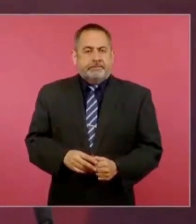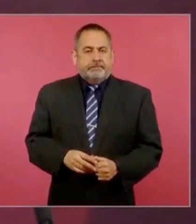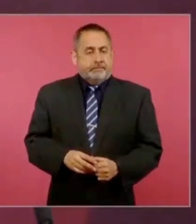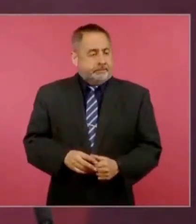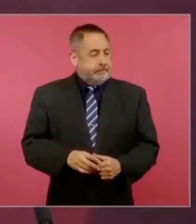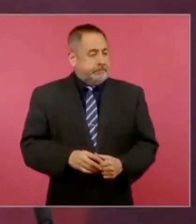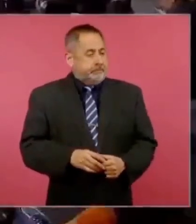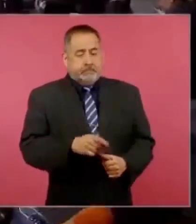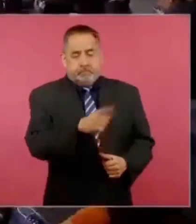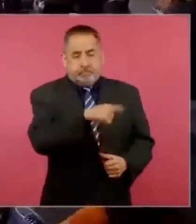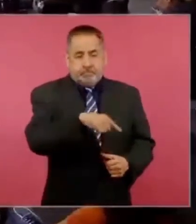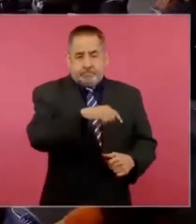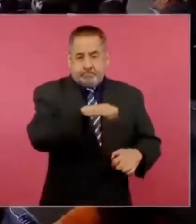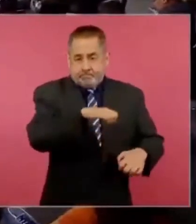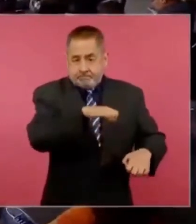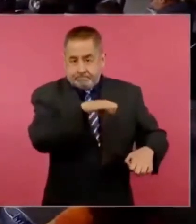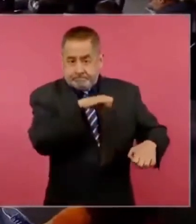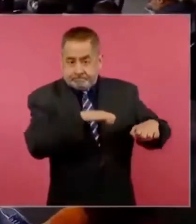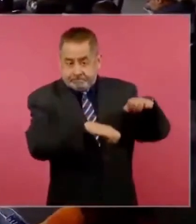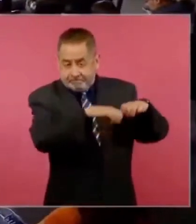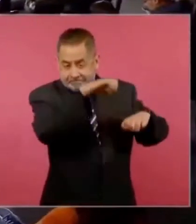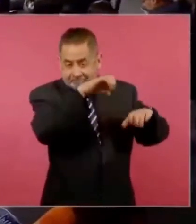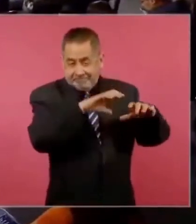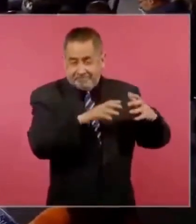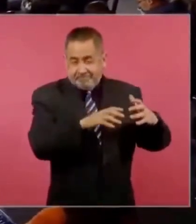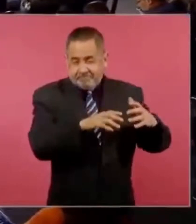de más edad